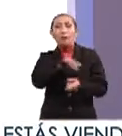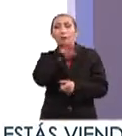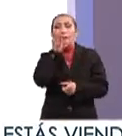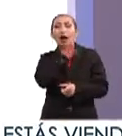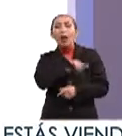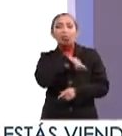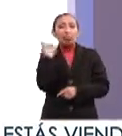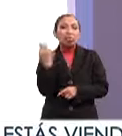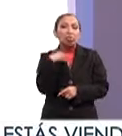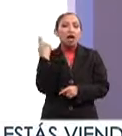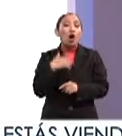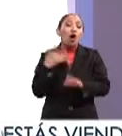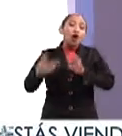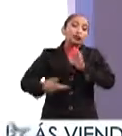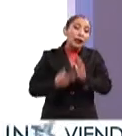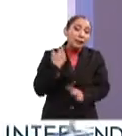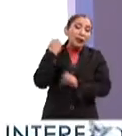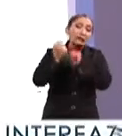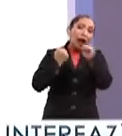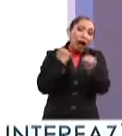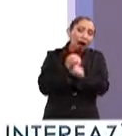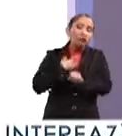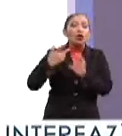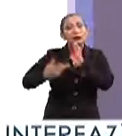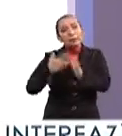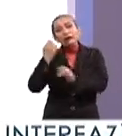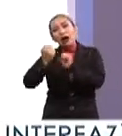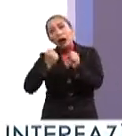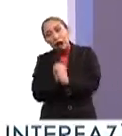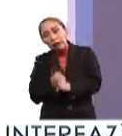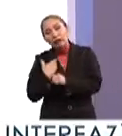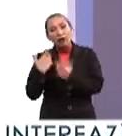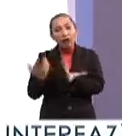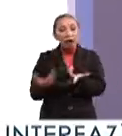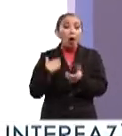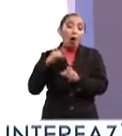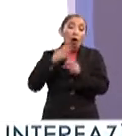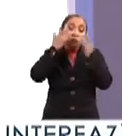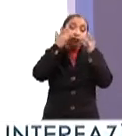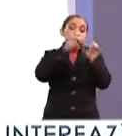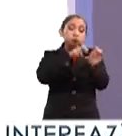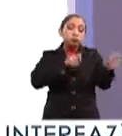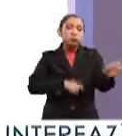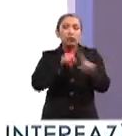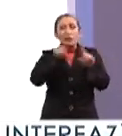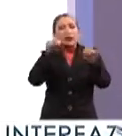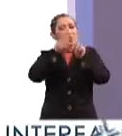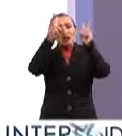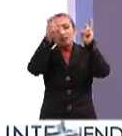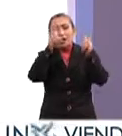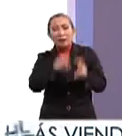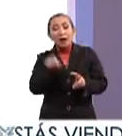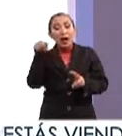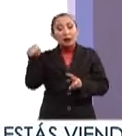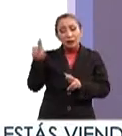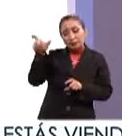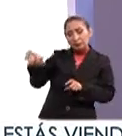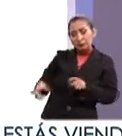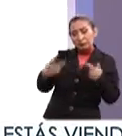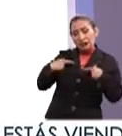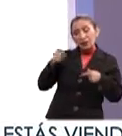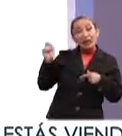reprobación, la repetición de ciclos escolares y las bajas temporales, entre otros aspectos, llevan a considerar a un